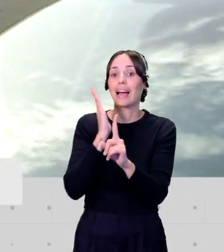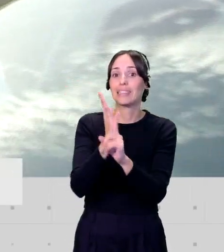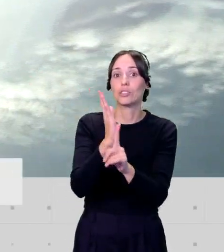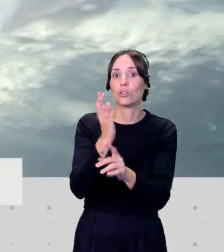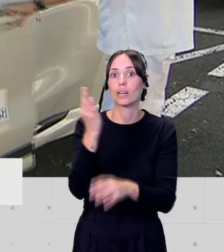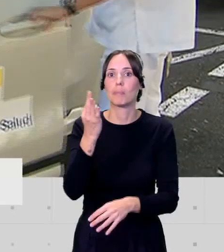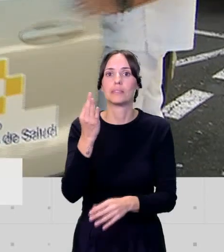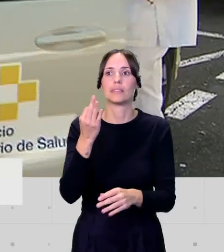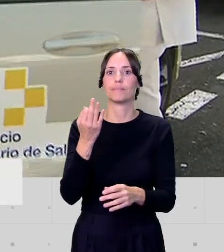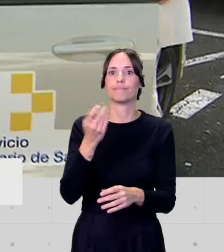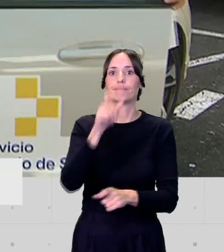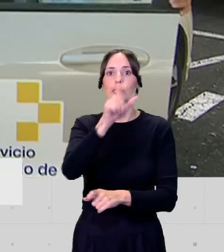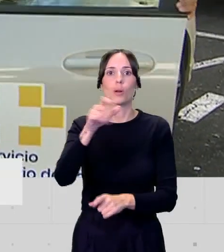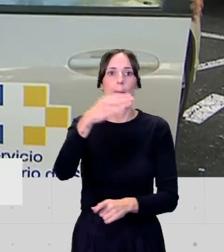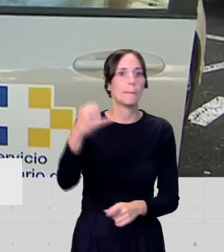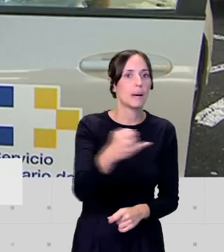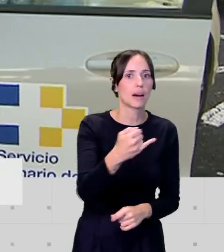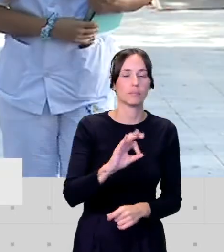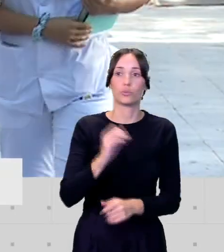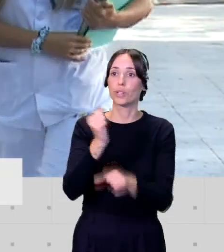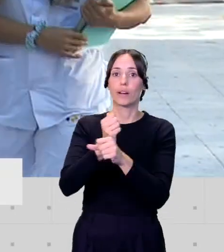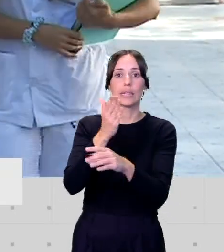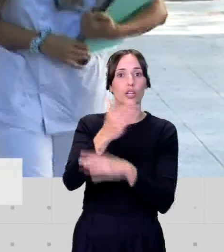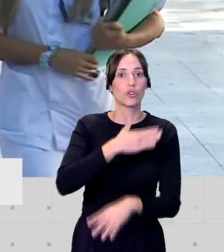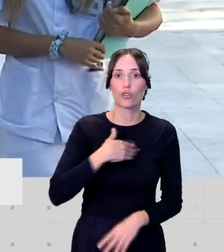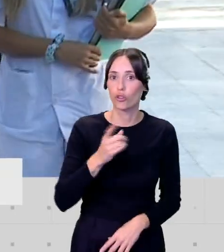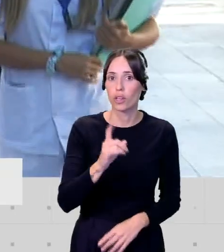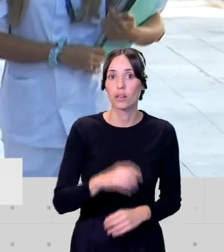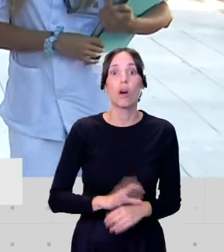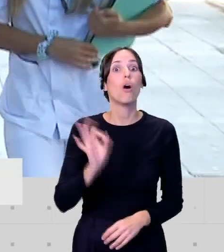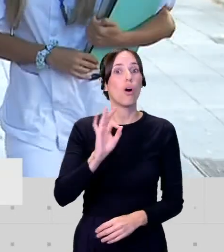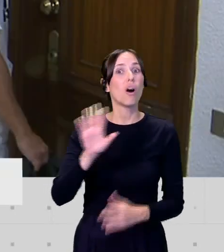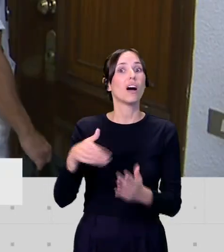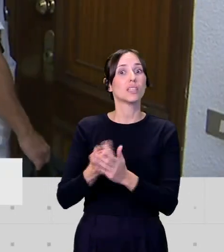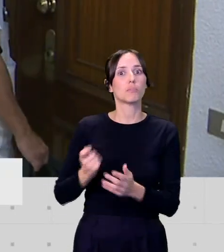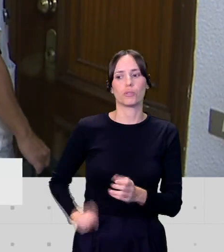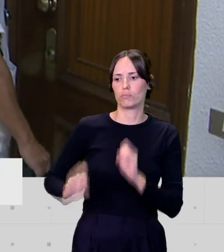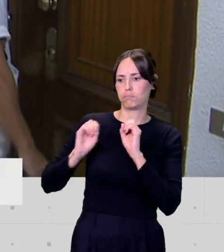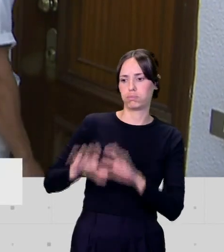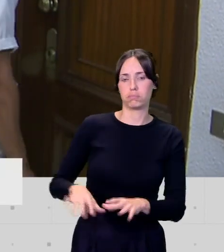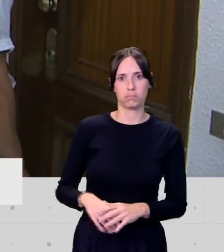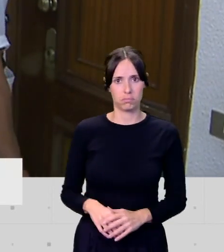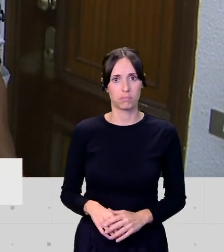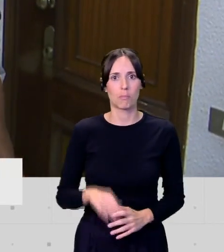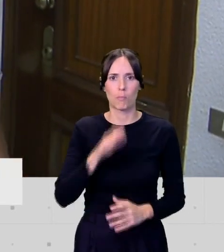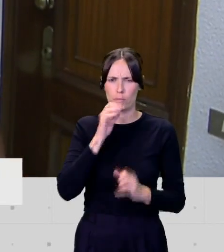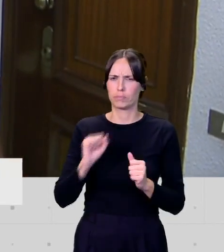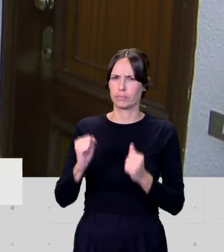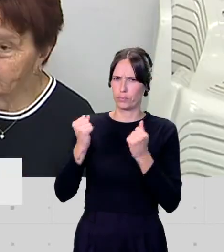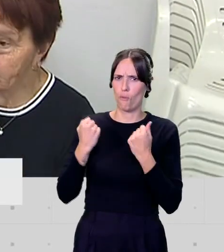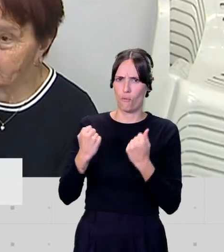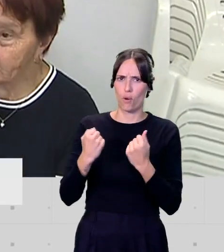personal coja bajas, no quiere ir a trabajar, o inclusive que llegue a dejar la profesión, ¿vale? Es una crispación bastante